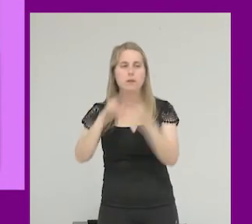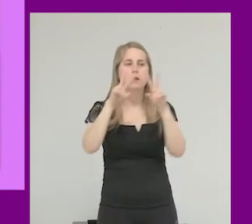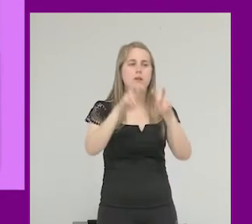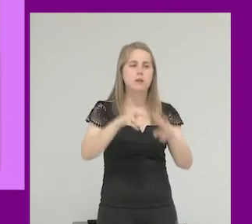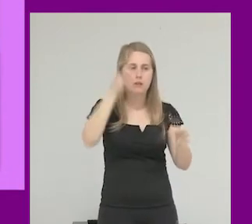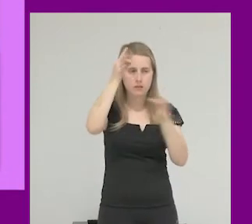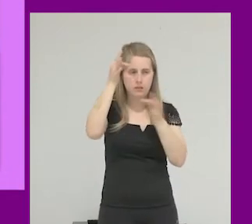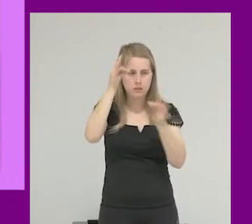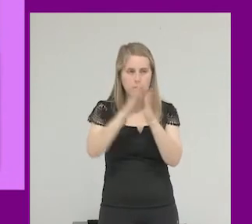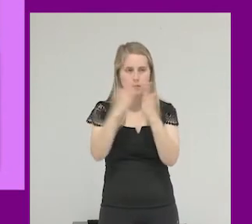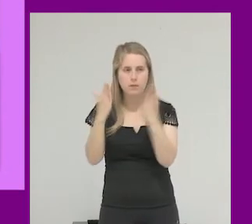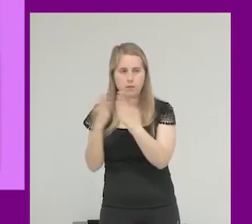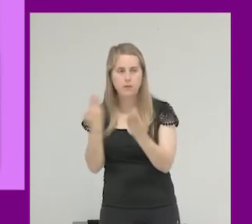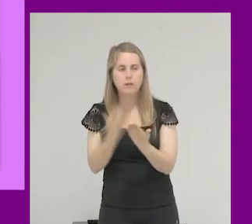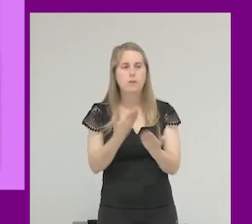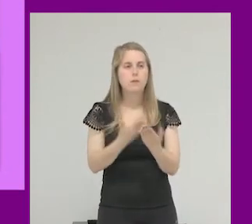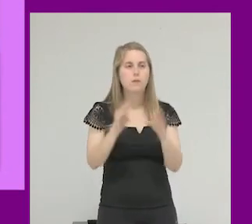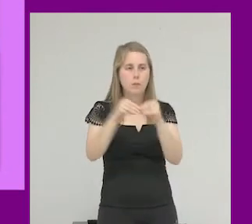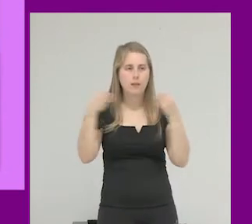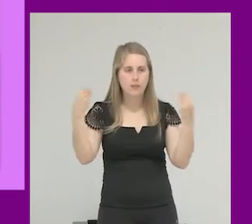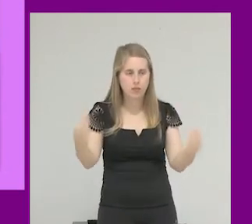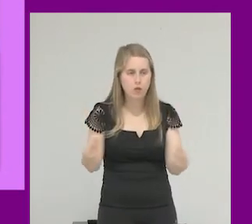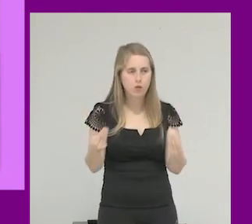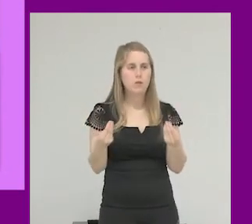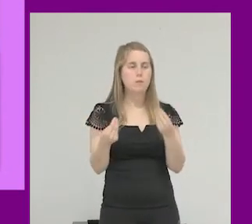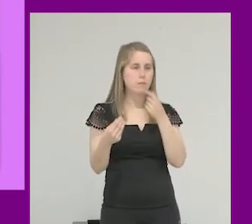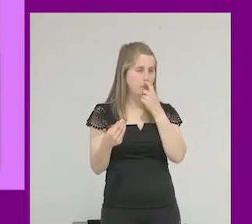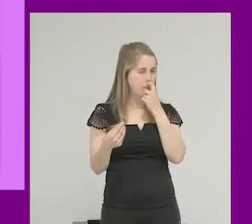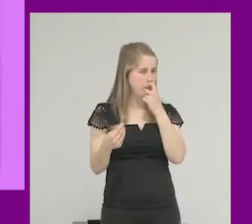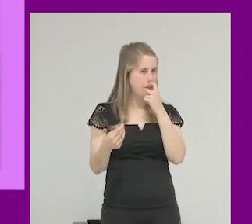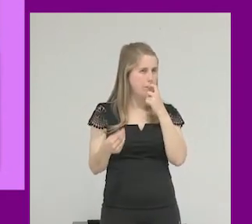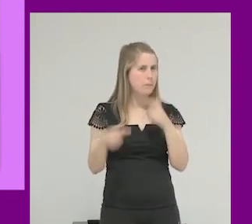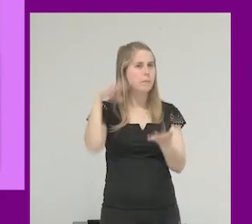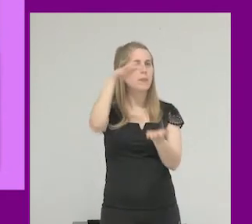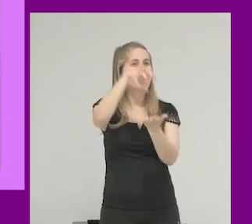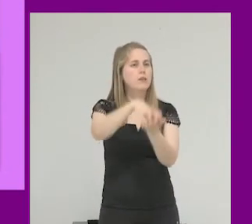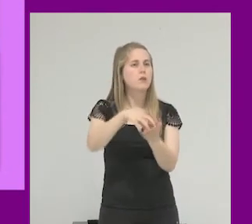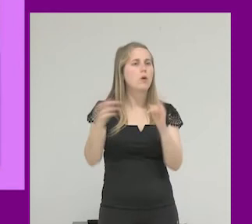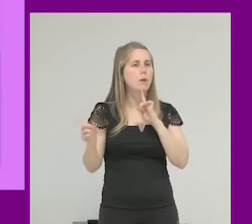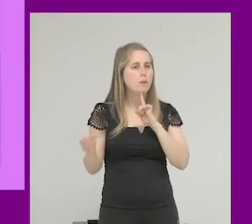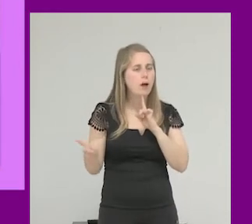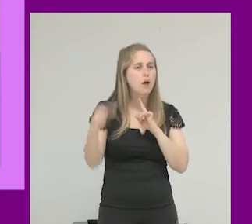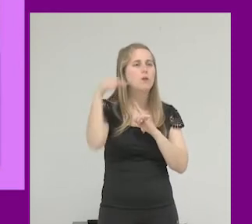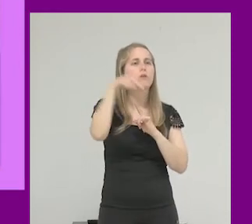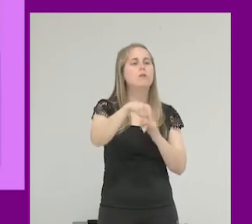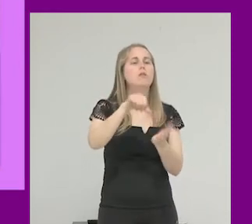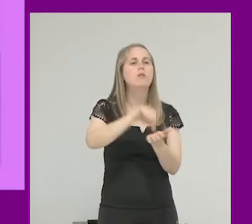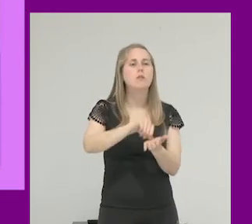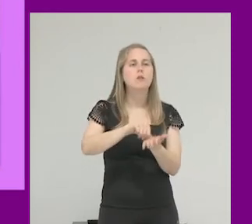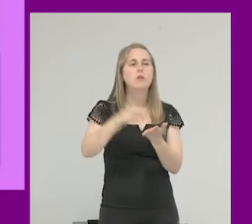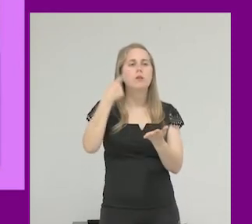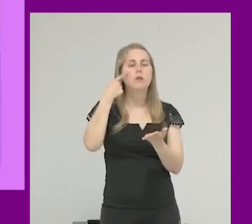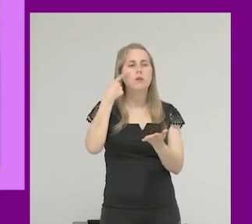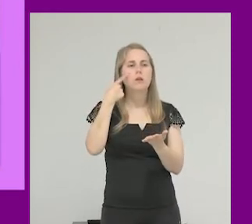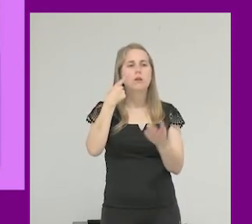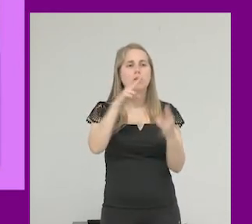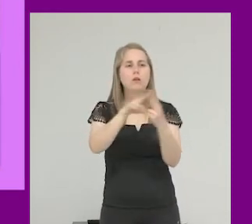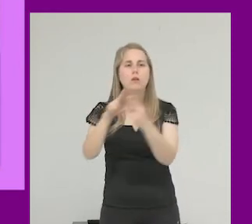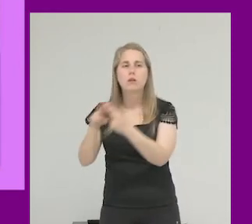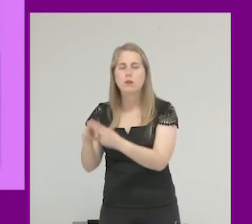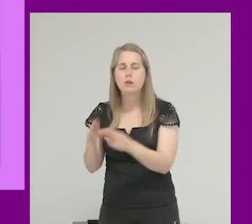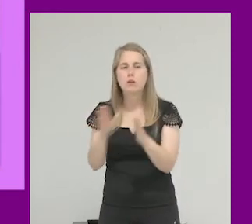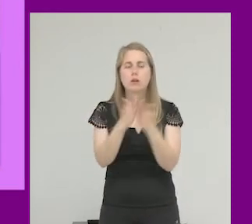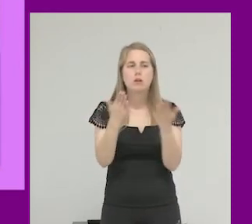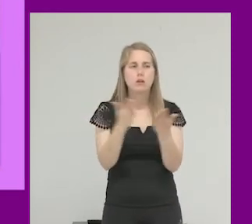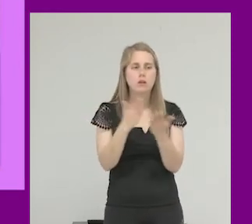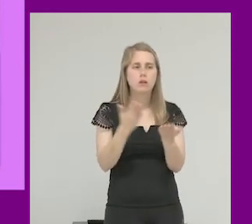y documental. En el Centro de Documentación Maite Albiz de Bilbao se consultó mucha y valiosa documentación recopilada